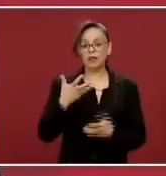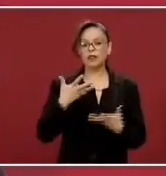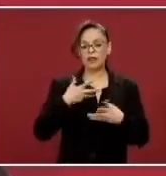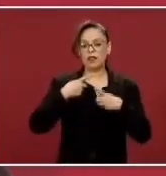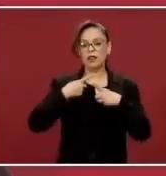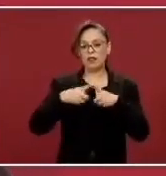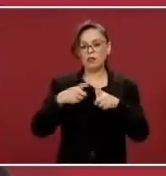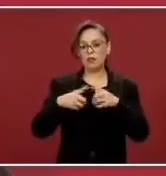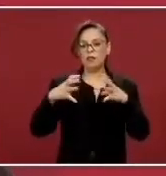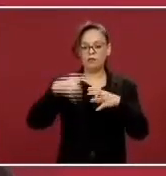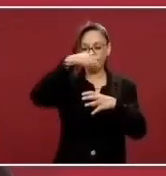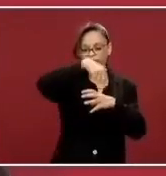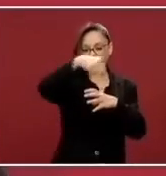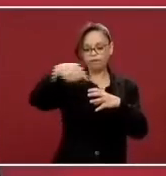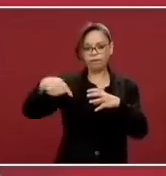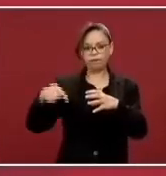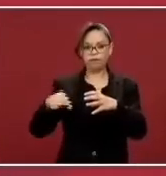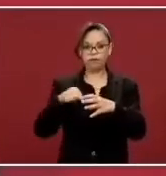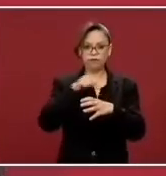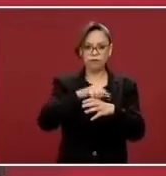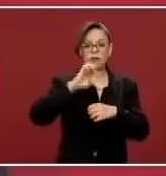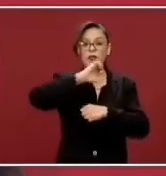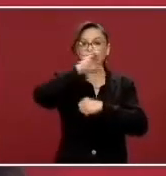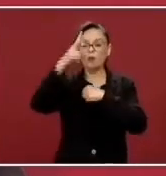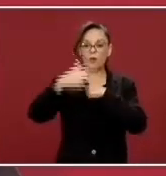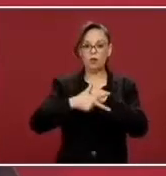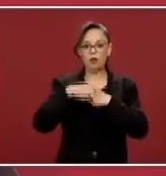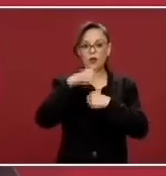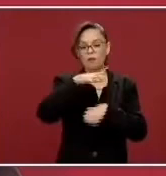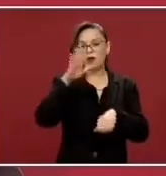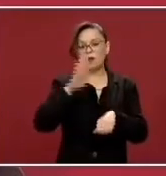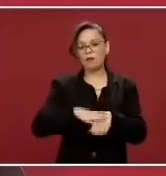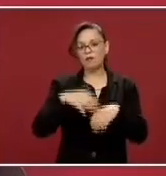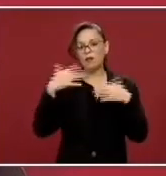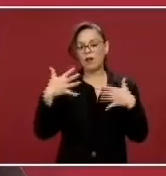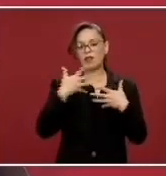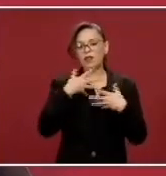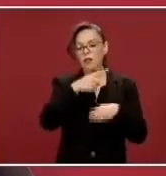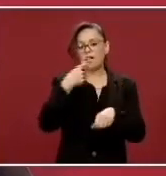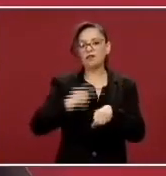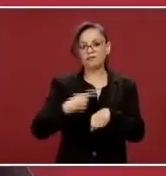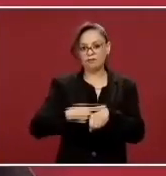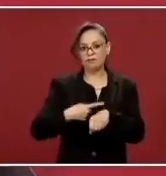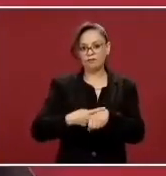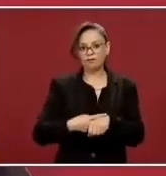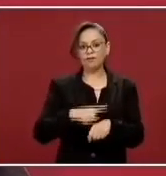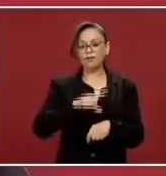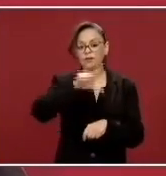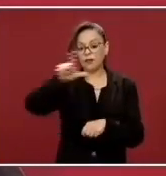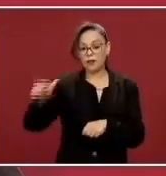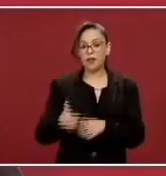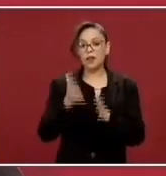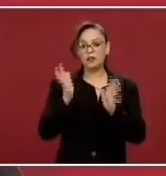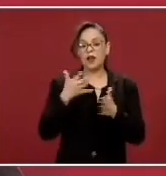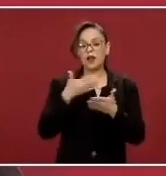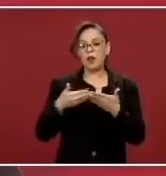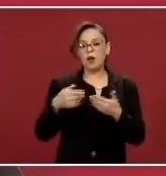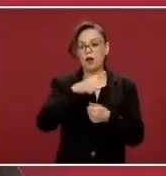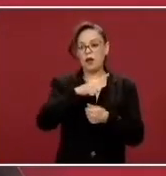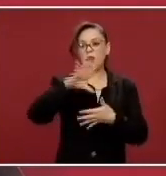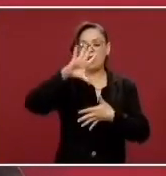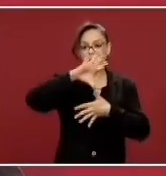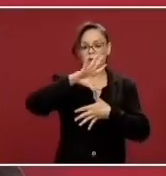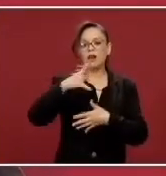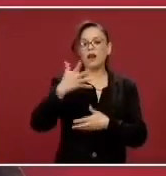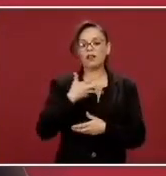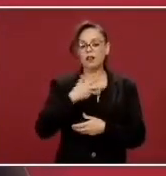Por momentos la epidemia en Europa ha sido la predominante y en otros momentos América ha alcanzado la velocidad